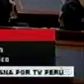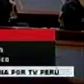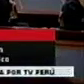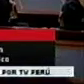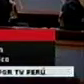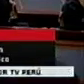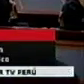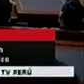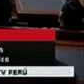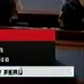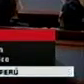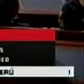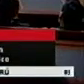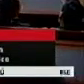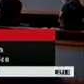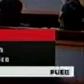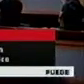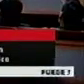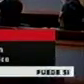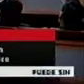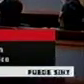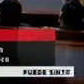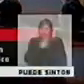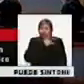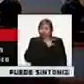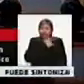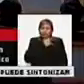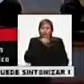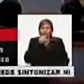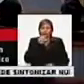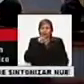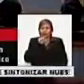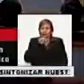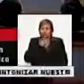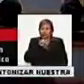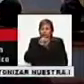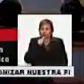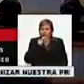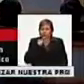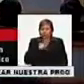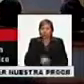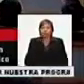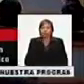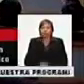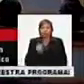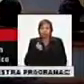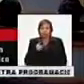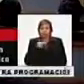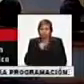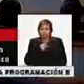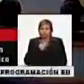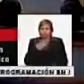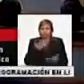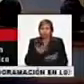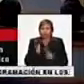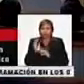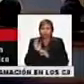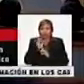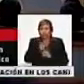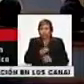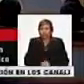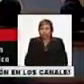de la Universidad Nacional de Ucayali y de la Universidad Privada Señor de Zipán. Con nosotros y ante